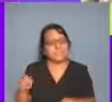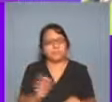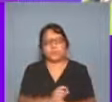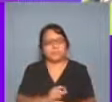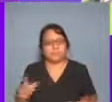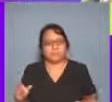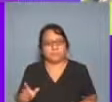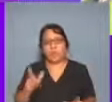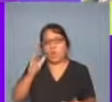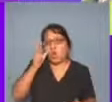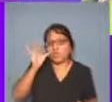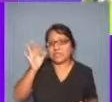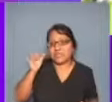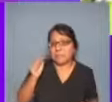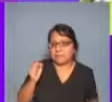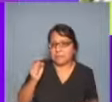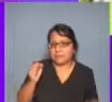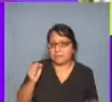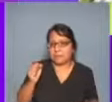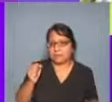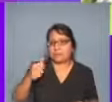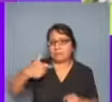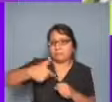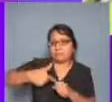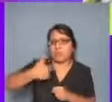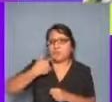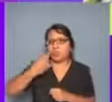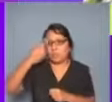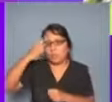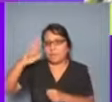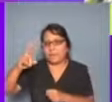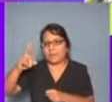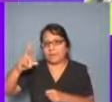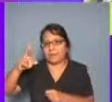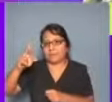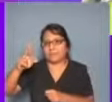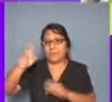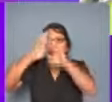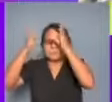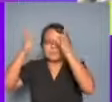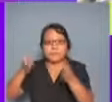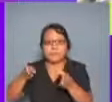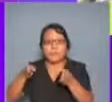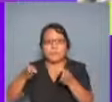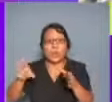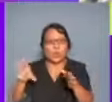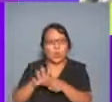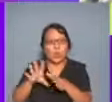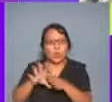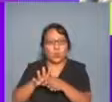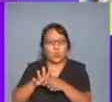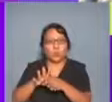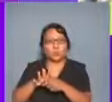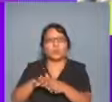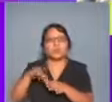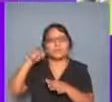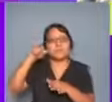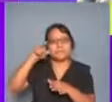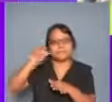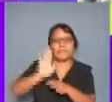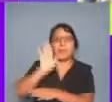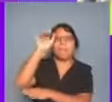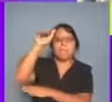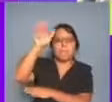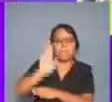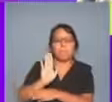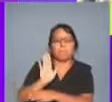sorpresa porque 80 pesos más la nafta super en una estación de servicio está justo bajando por Horacio Guzmán nos llamó la atención